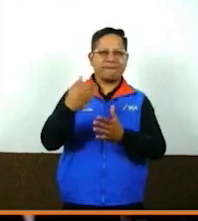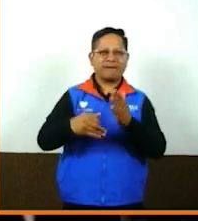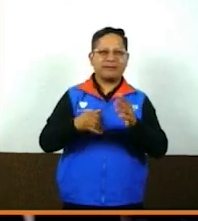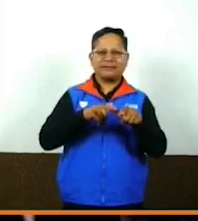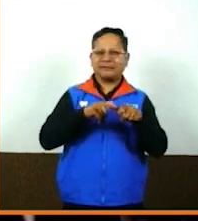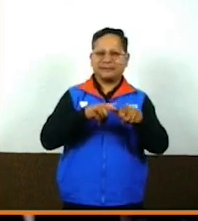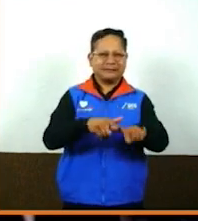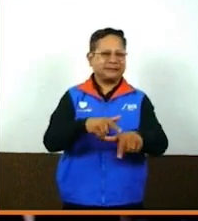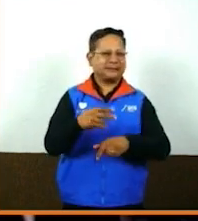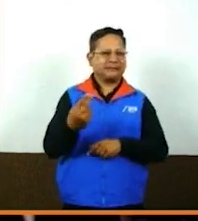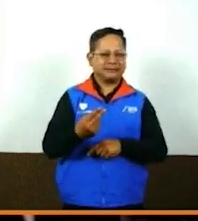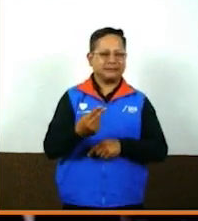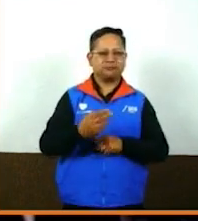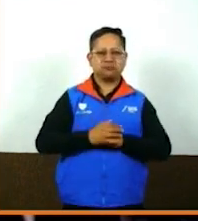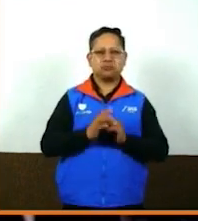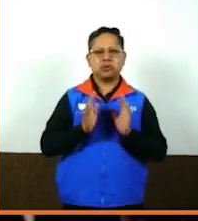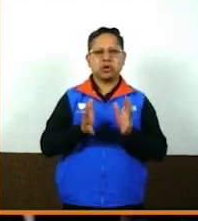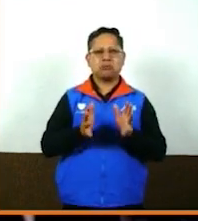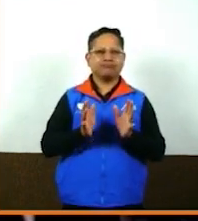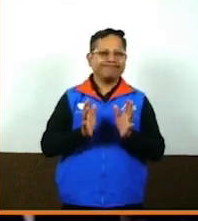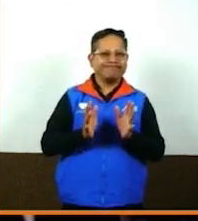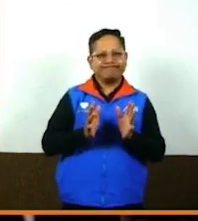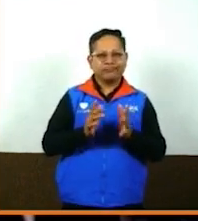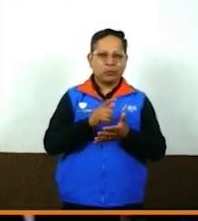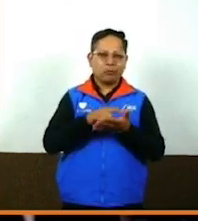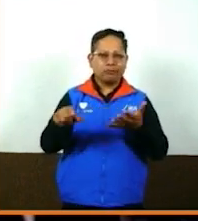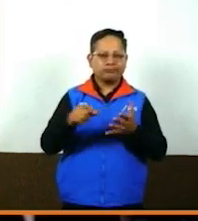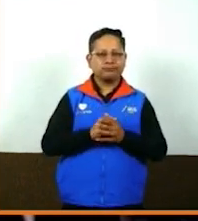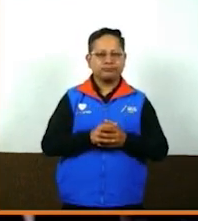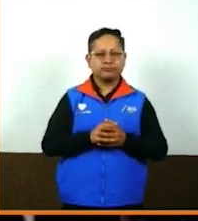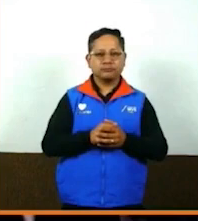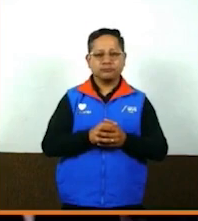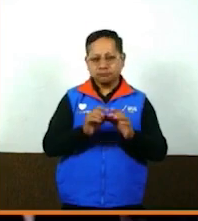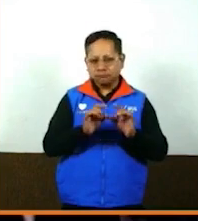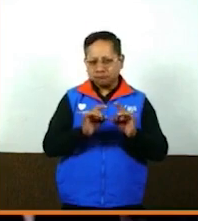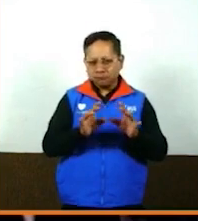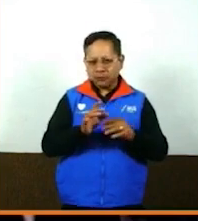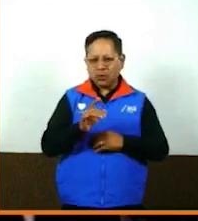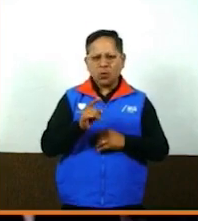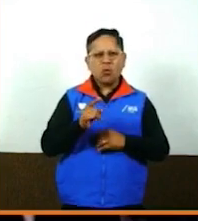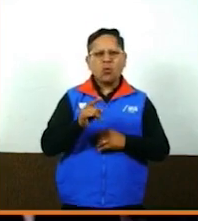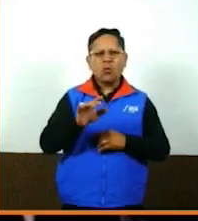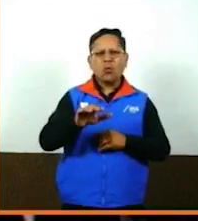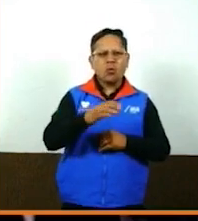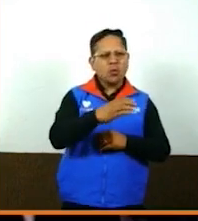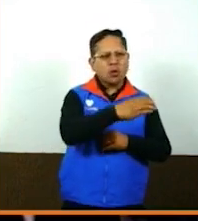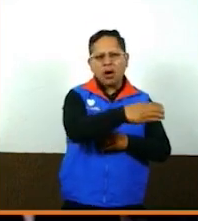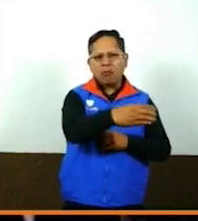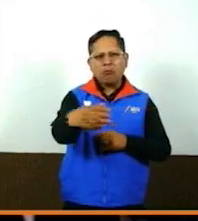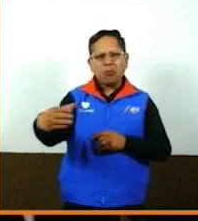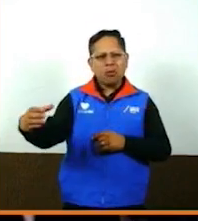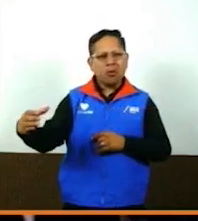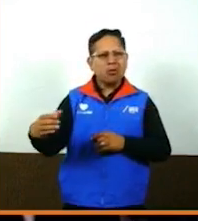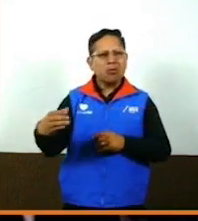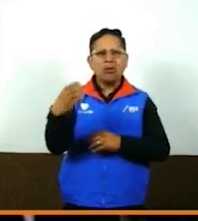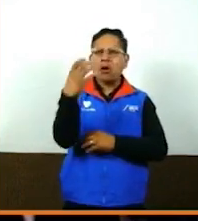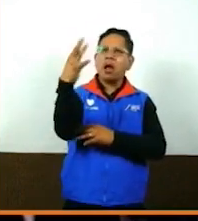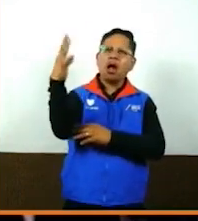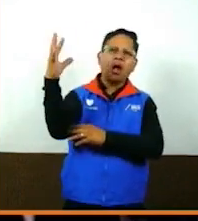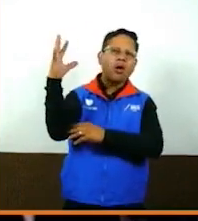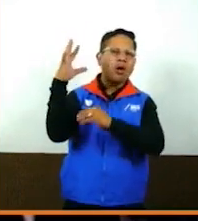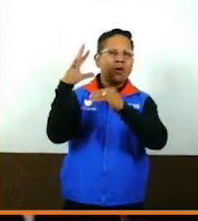tenemos que comprar esos bonos. Pues hasta ahí todos muy contentos. Y de repente alguien voltea y dice, oye, ¿y en la agricultura? Pues hay árboles de